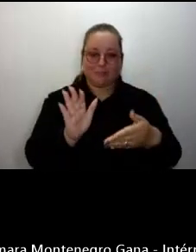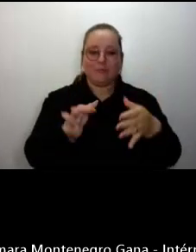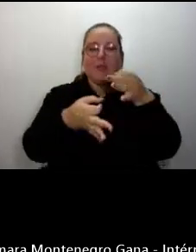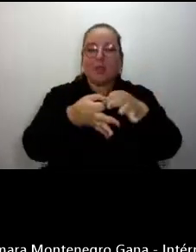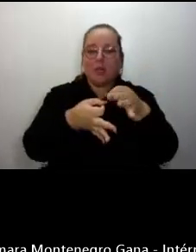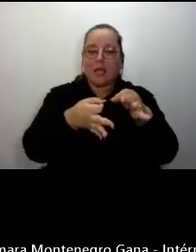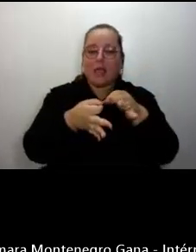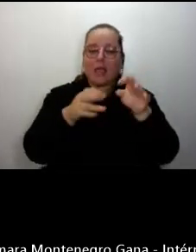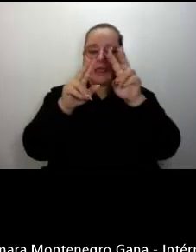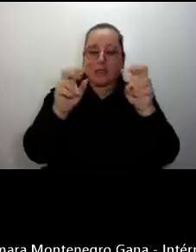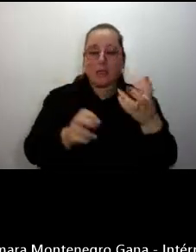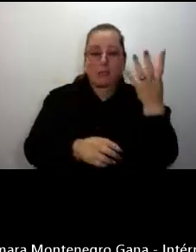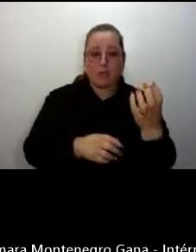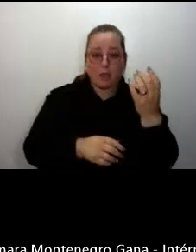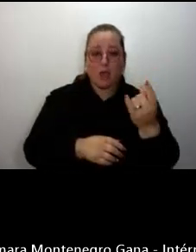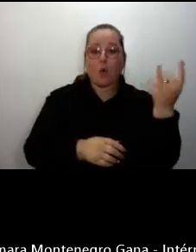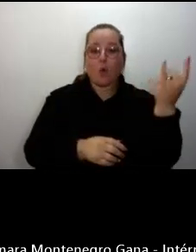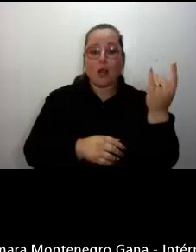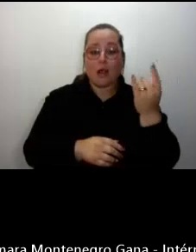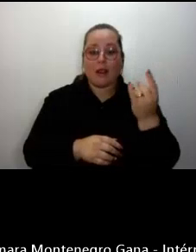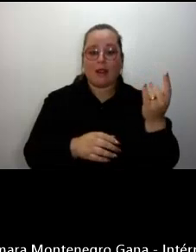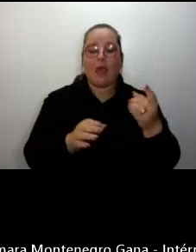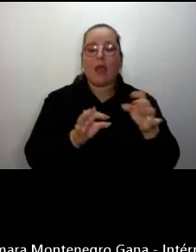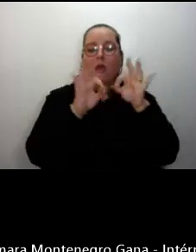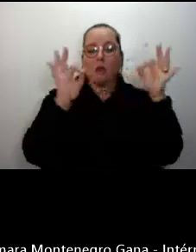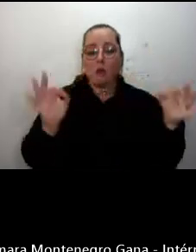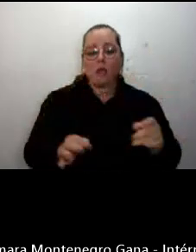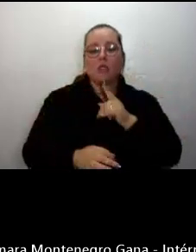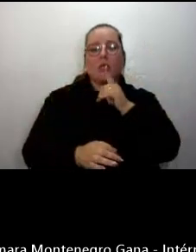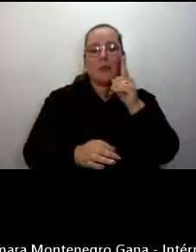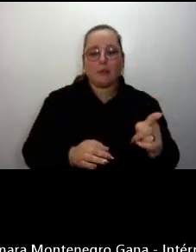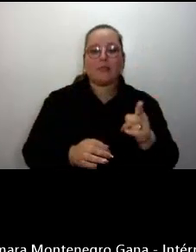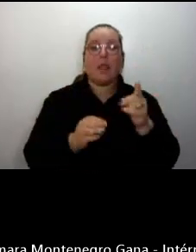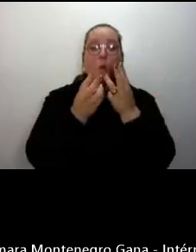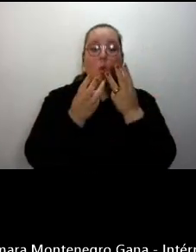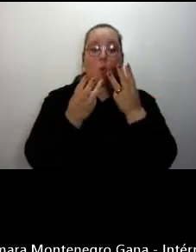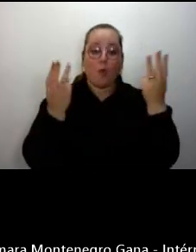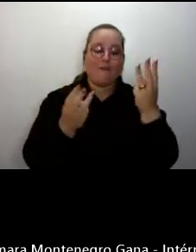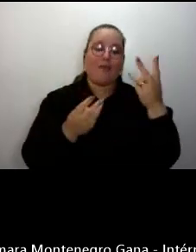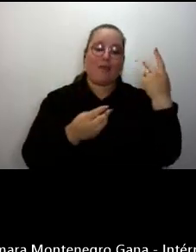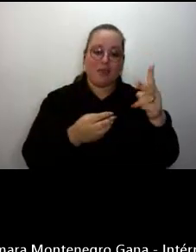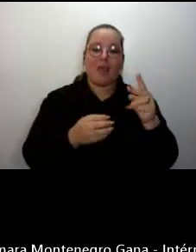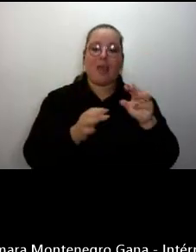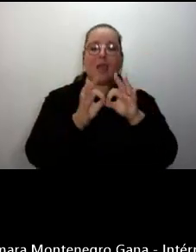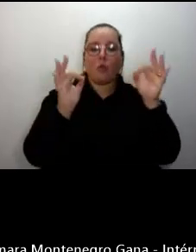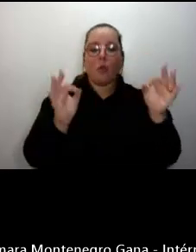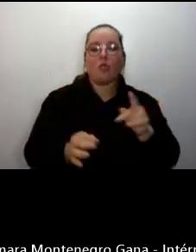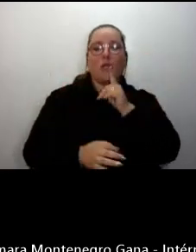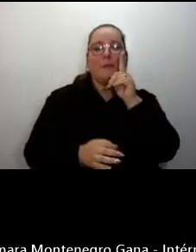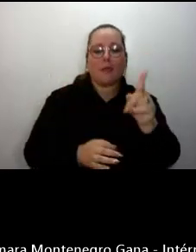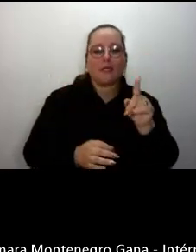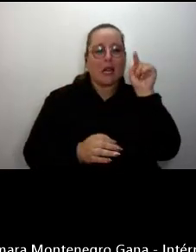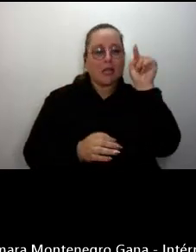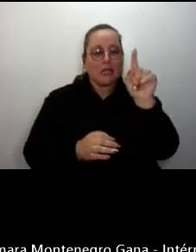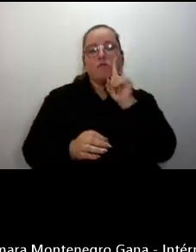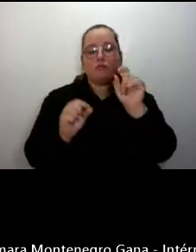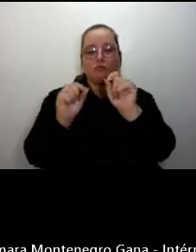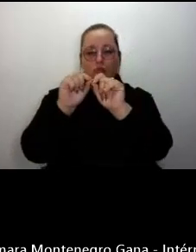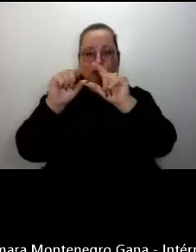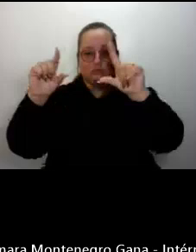ser descargadas en la unidad de educación especial, en la página web de la unidad de educación especial, en donde hay una pestaña específica, ¿cierto?, de la